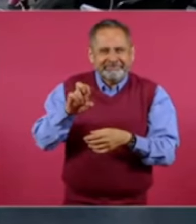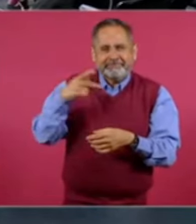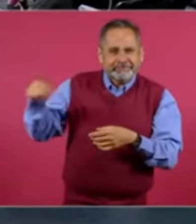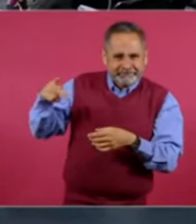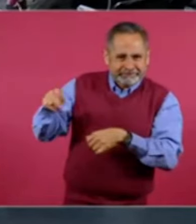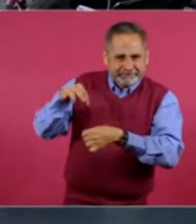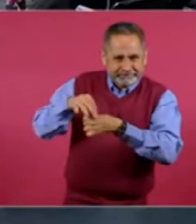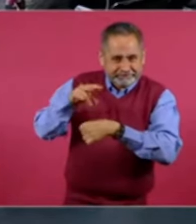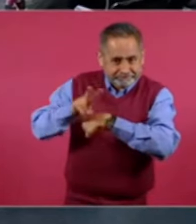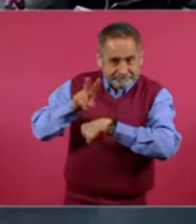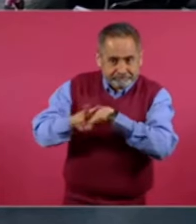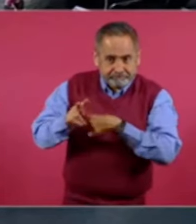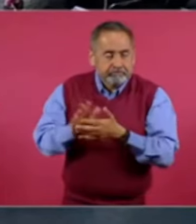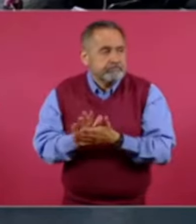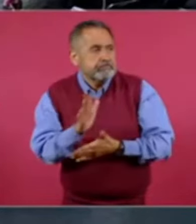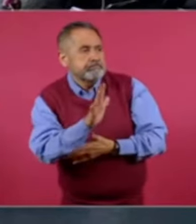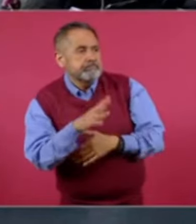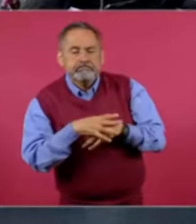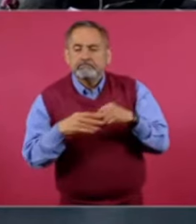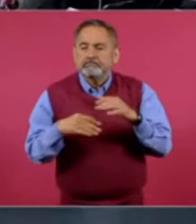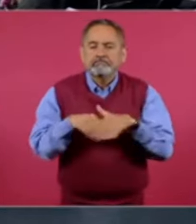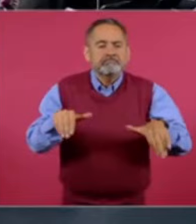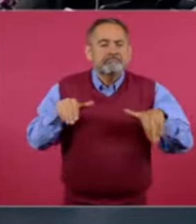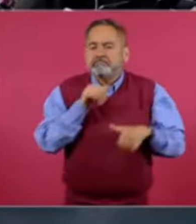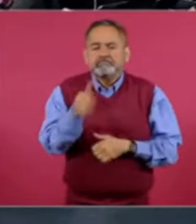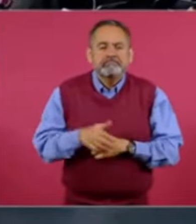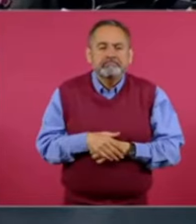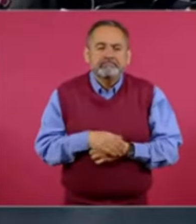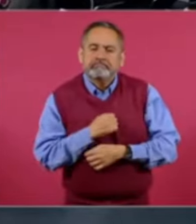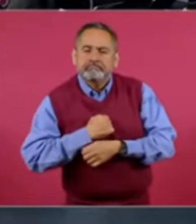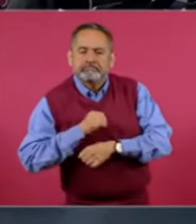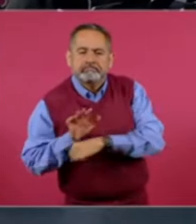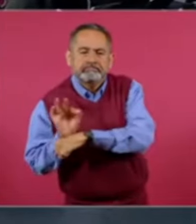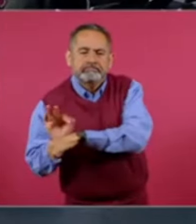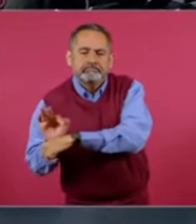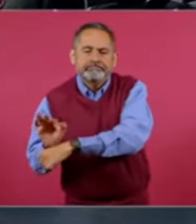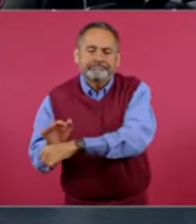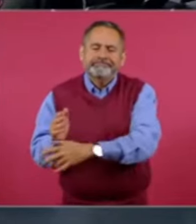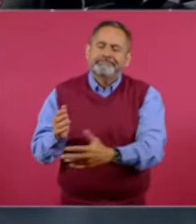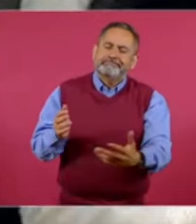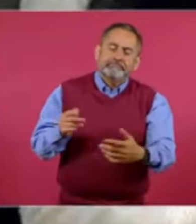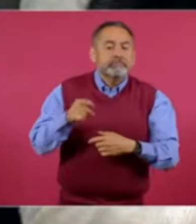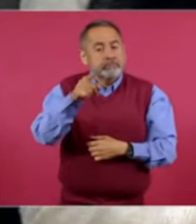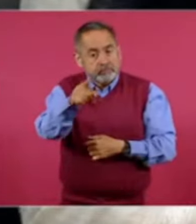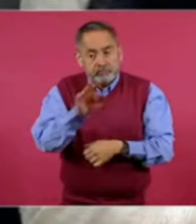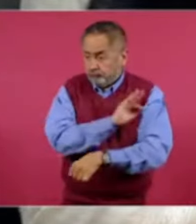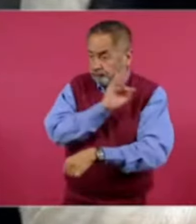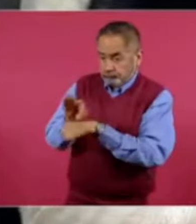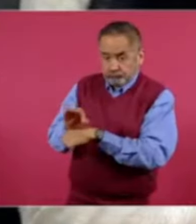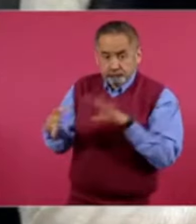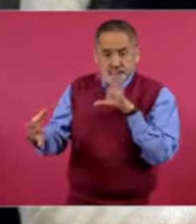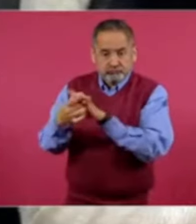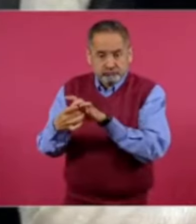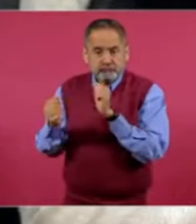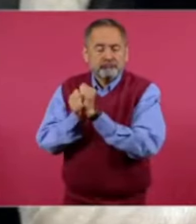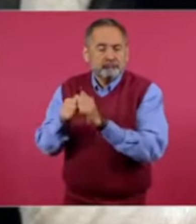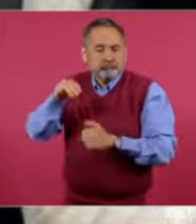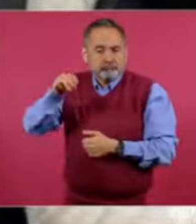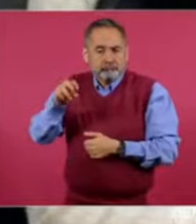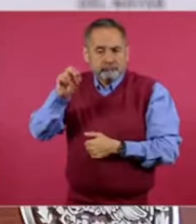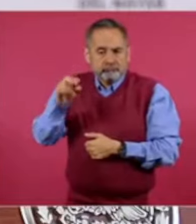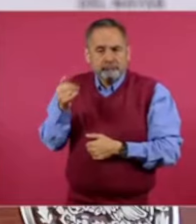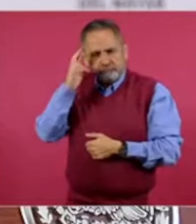e imparcialidad. En ese sentido, preguntarle si usted va a respaldar a Maduro y a su